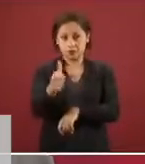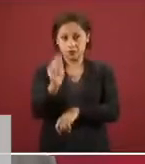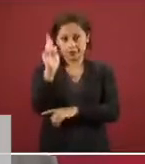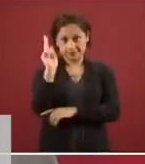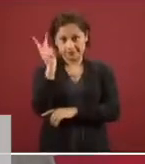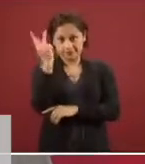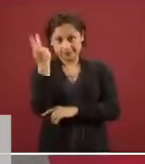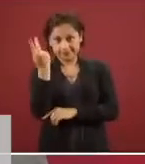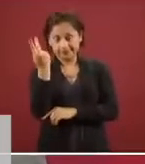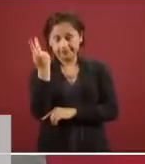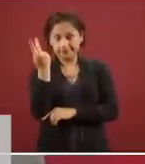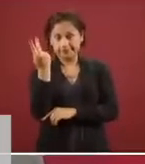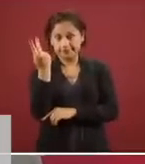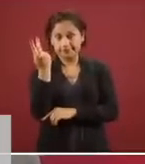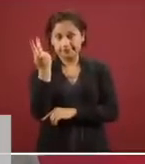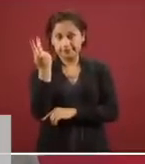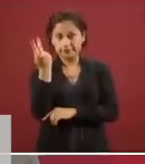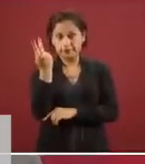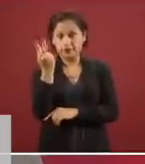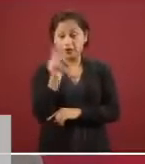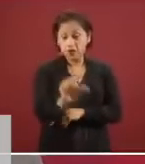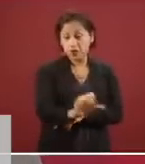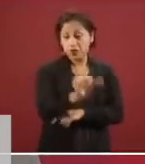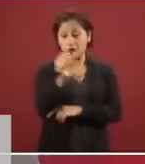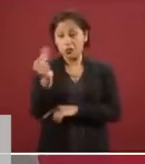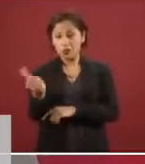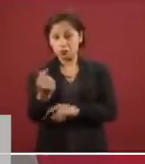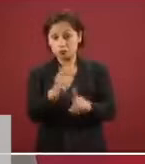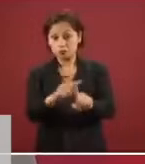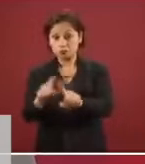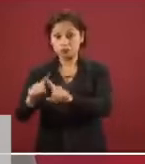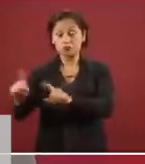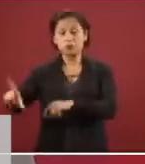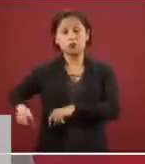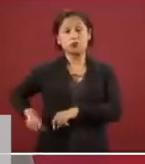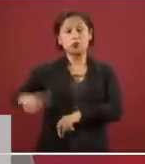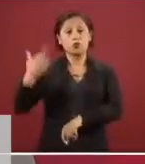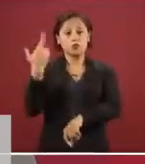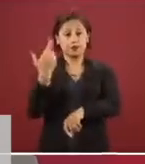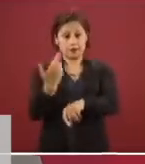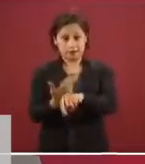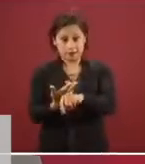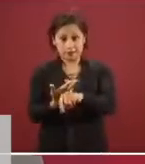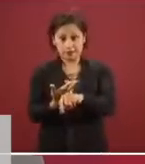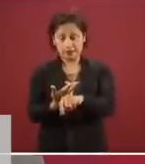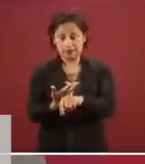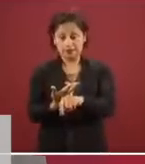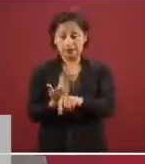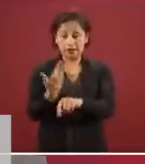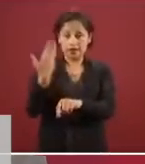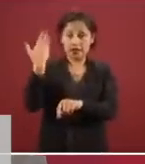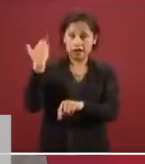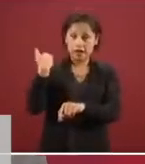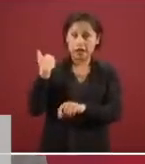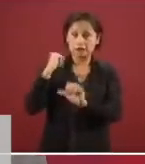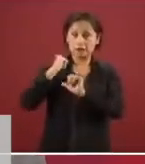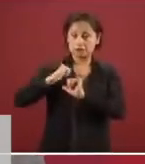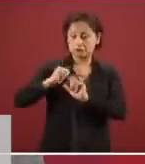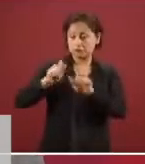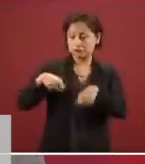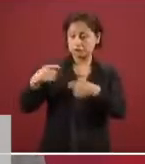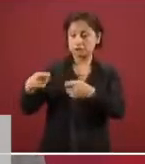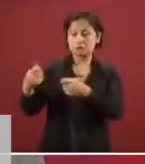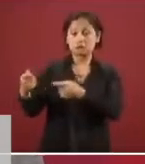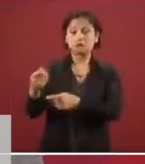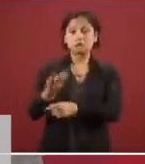por el gobierno de ese entonces. Incluso se le entregó un contrato para traer gas de Perú a Manzanillo, de más de 20,000 millones de dólares.